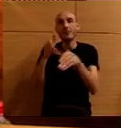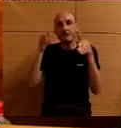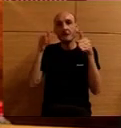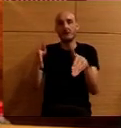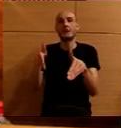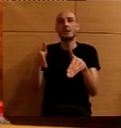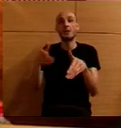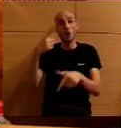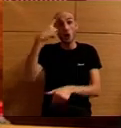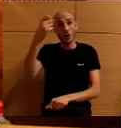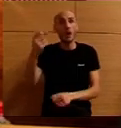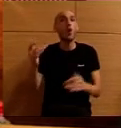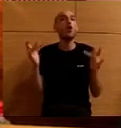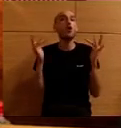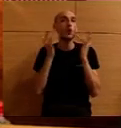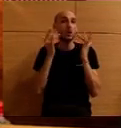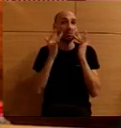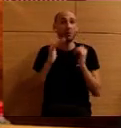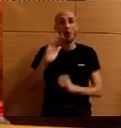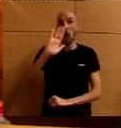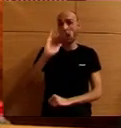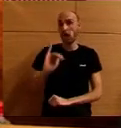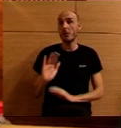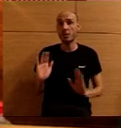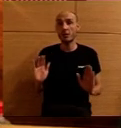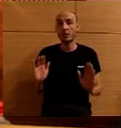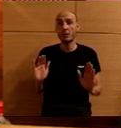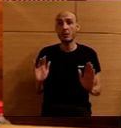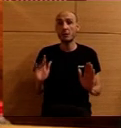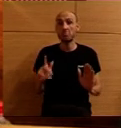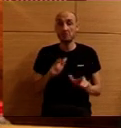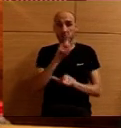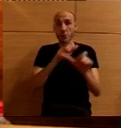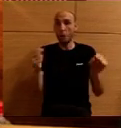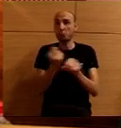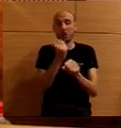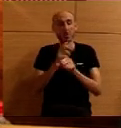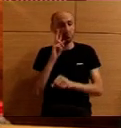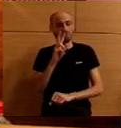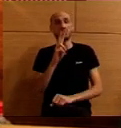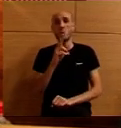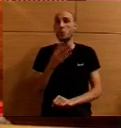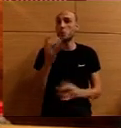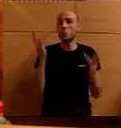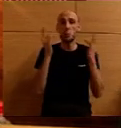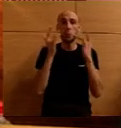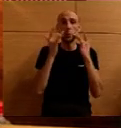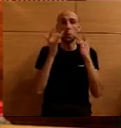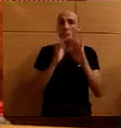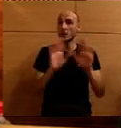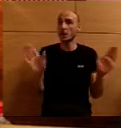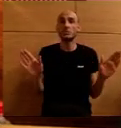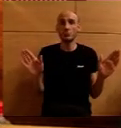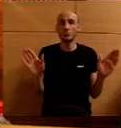contentos. Seguramente no estarán muy satisfechos con sus actuaciones, porque los trabajadores están muy contentos con la decisión que ha tomado esta